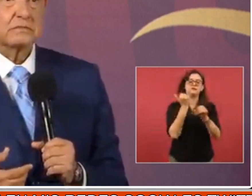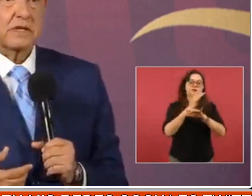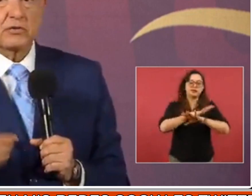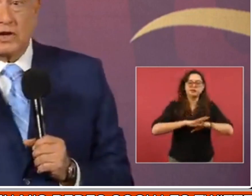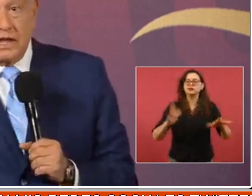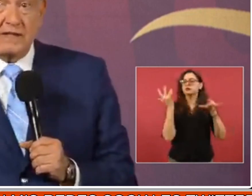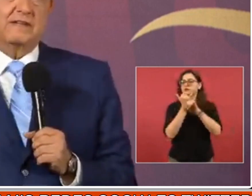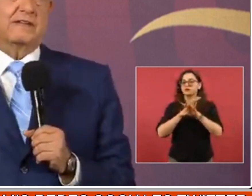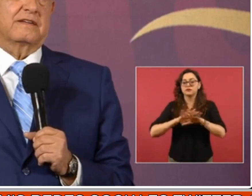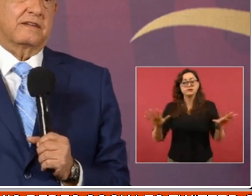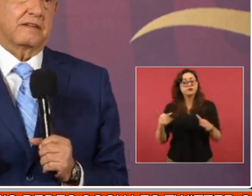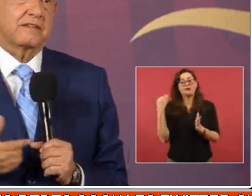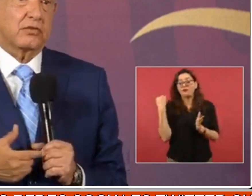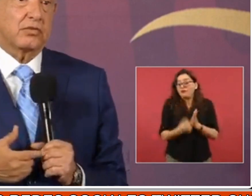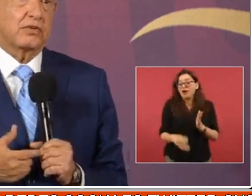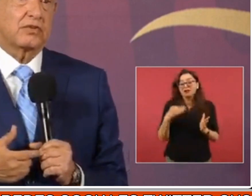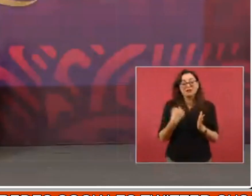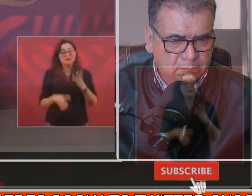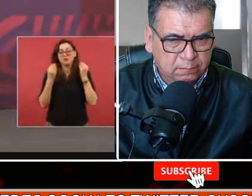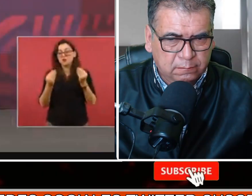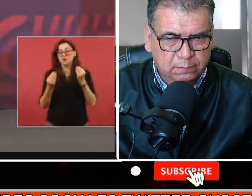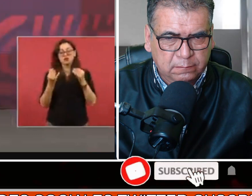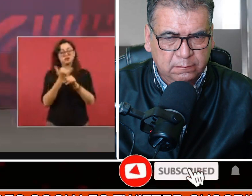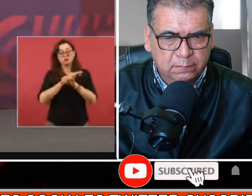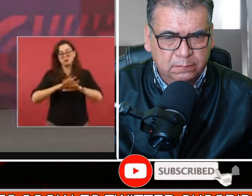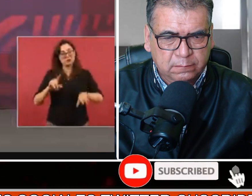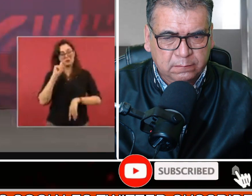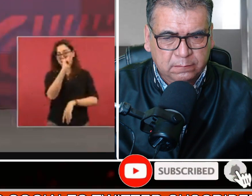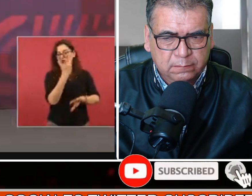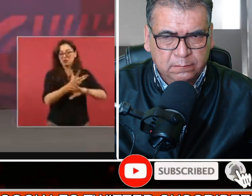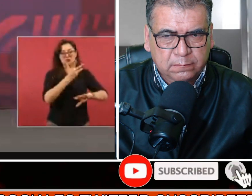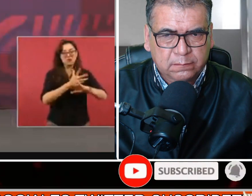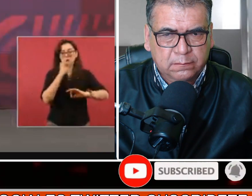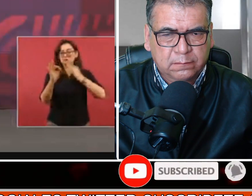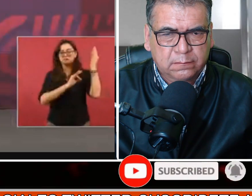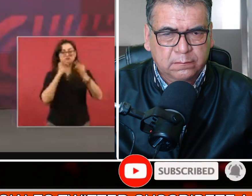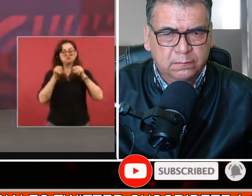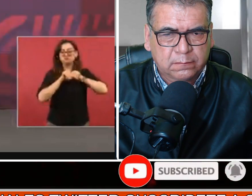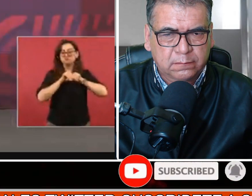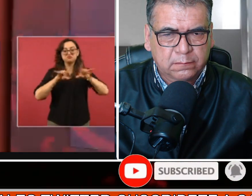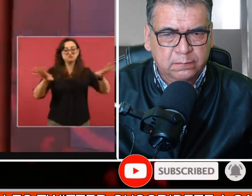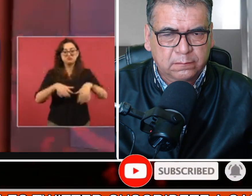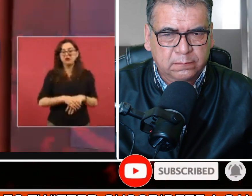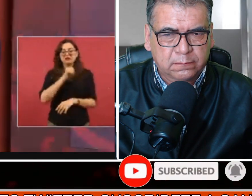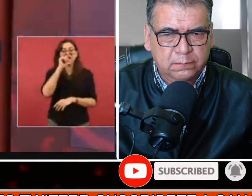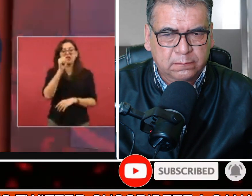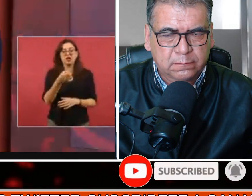que no la hay en Estados Unidos en los medios que son muy buenos para el amarillismo